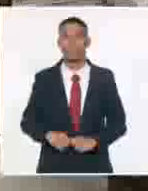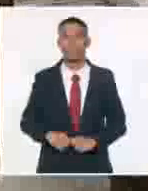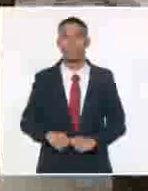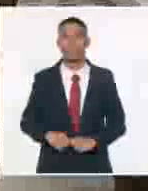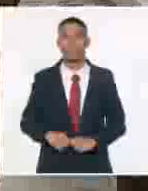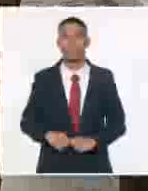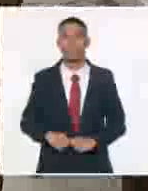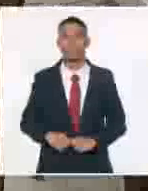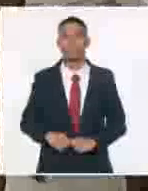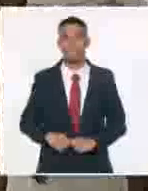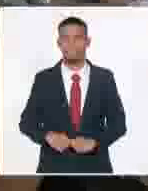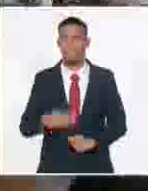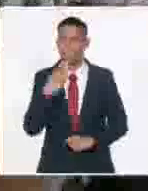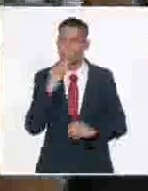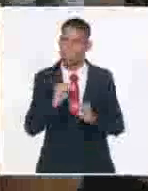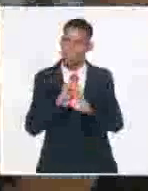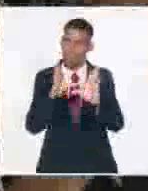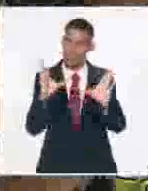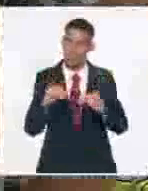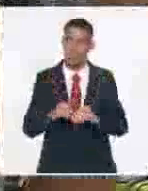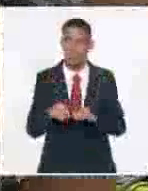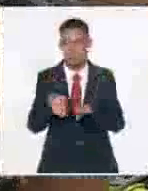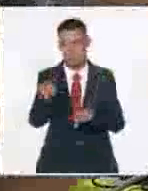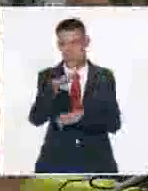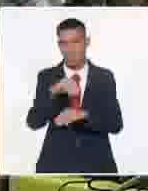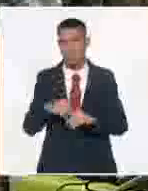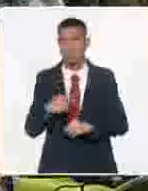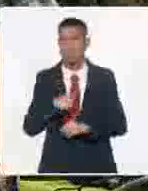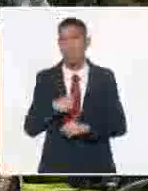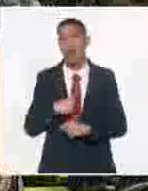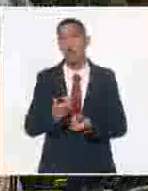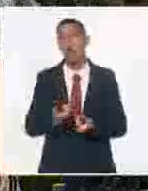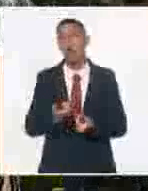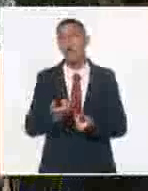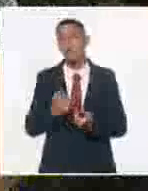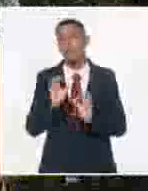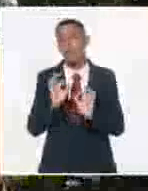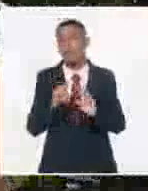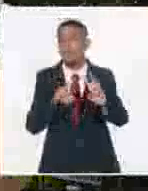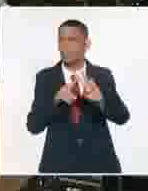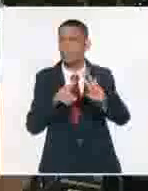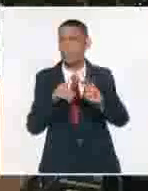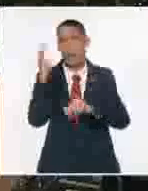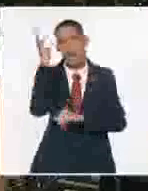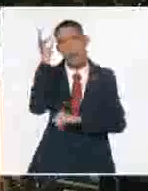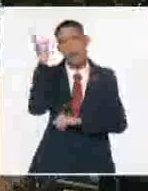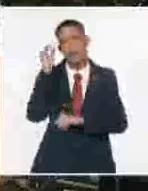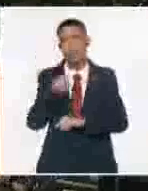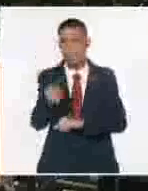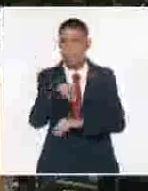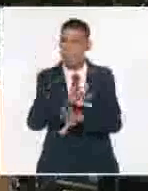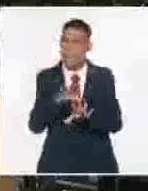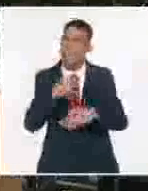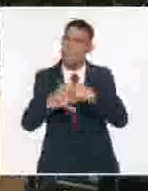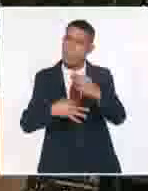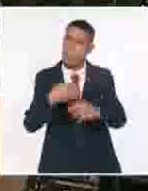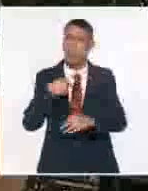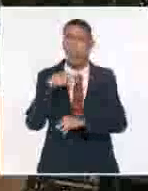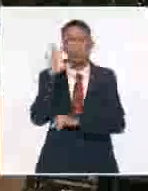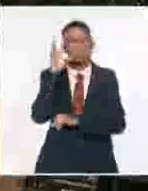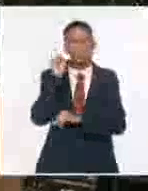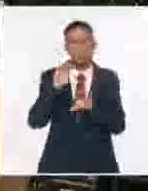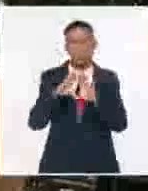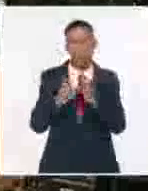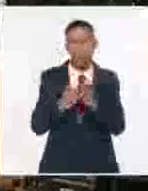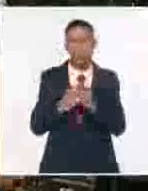Sí, buenos días, ministro. Oliver Zamora Oria, RT en español. Ya usted daba algunos elementos que de alguna manera responden mi